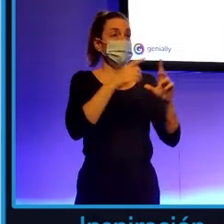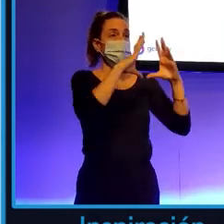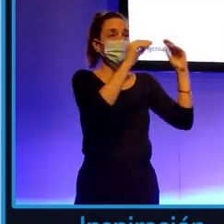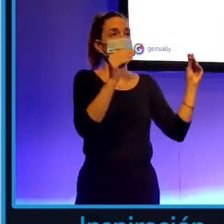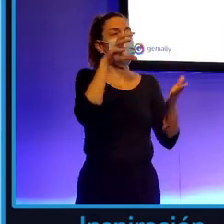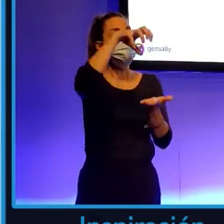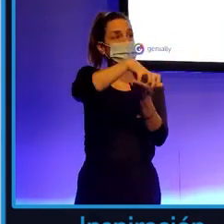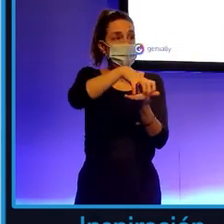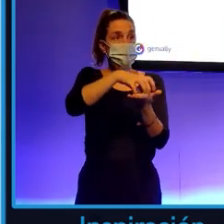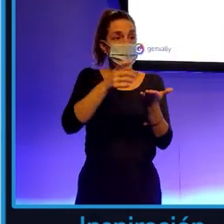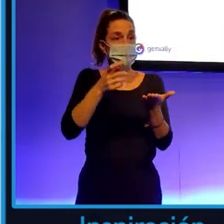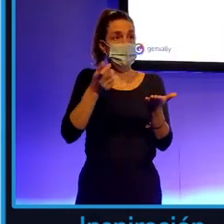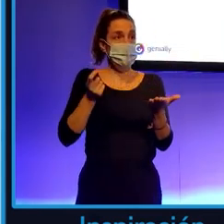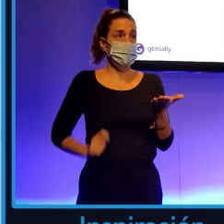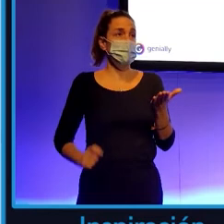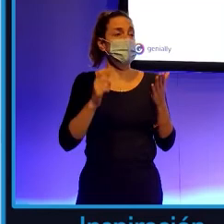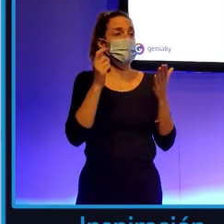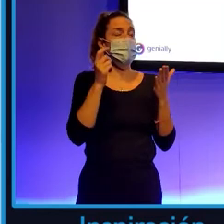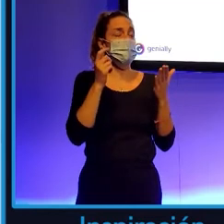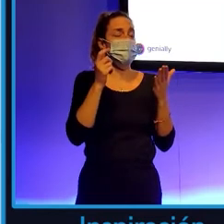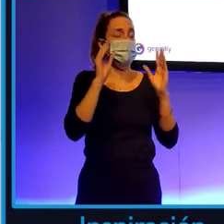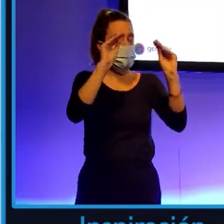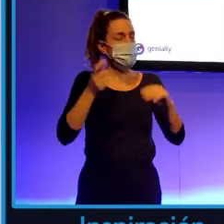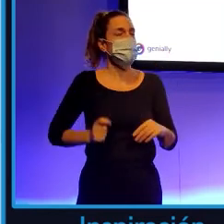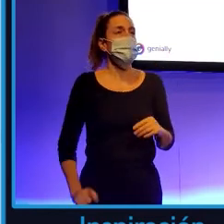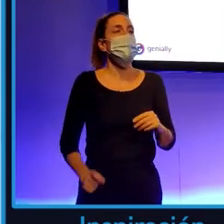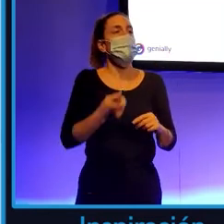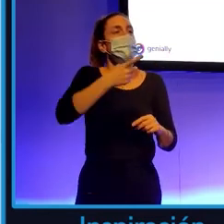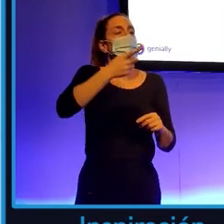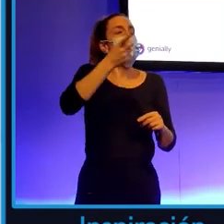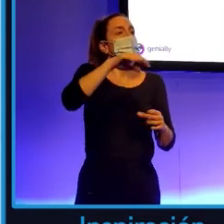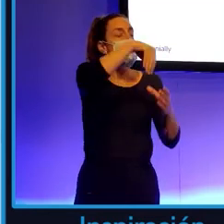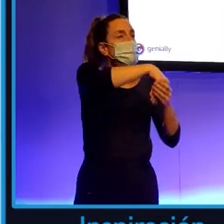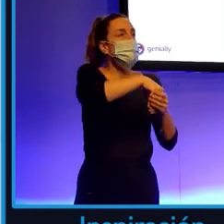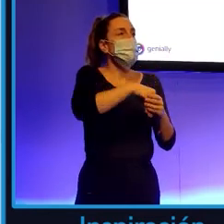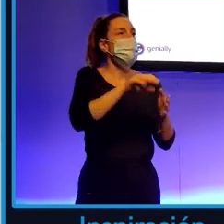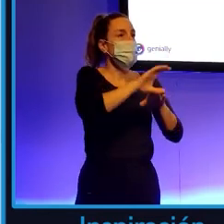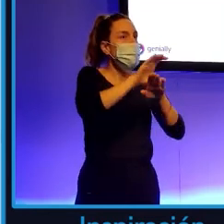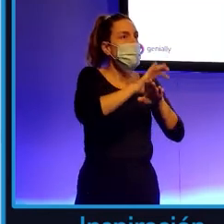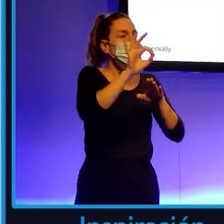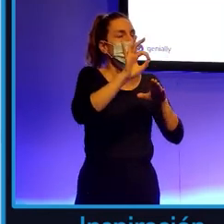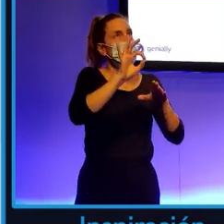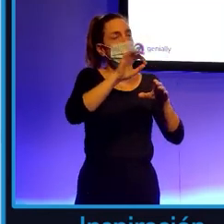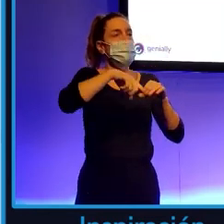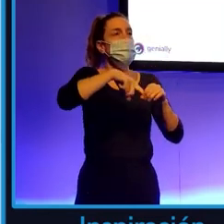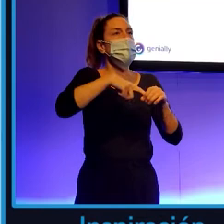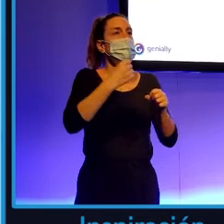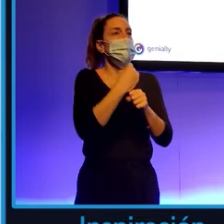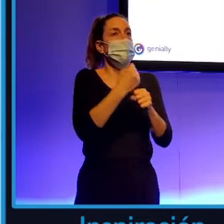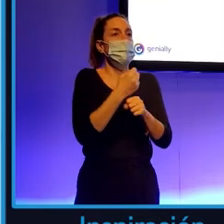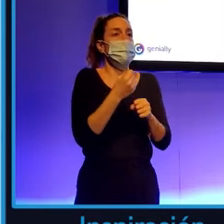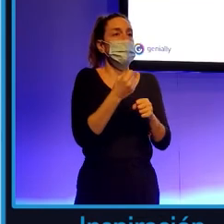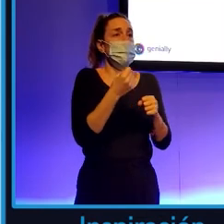centros de formación profesional les estamos preparando para una carrera o para puestos de trabajos que ya sabemos que no van a existir